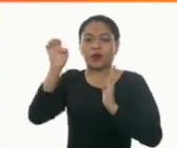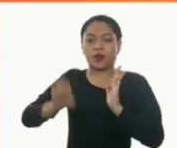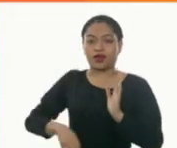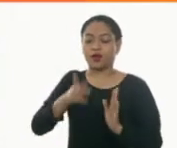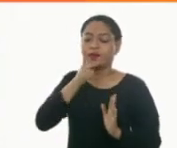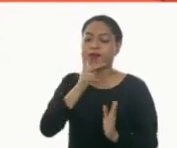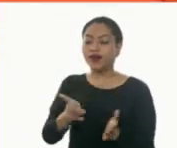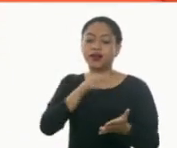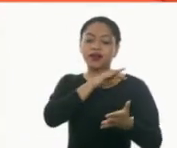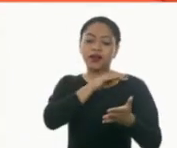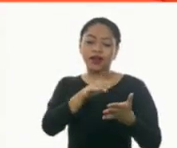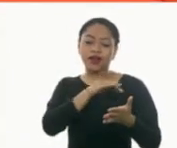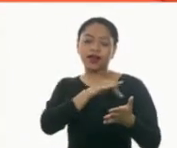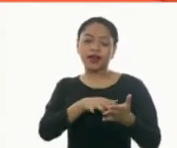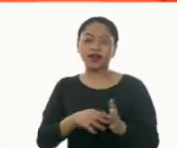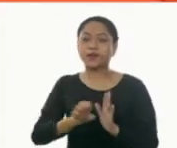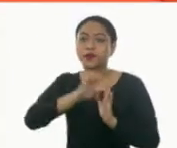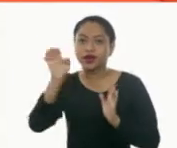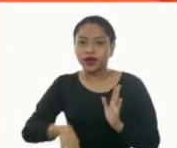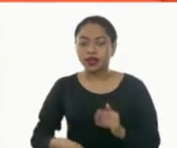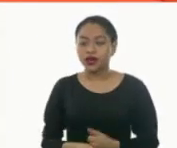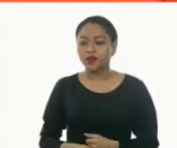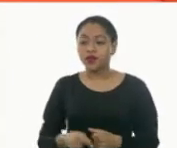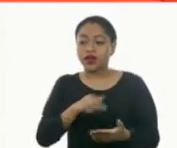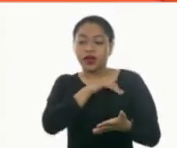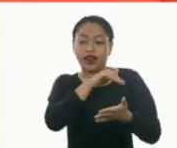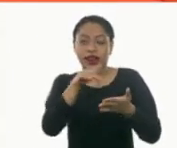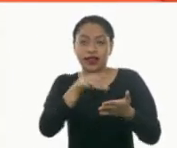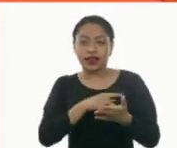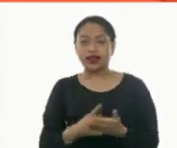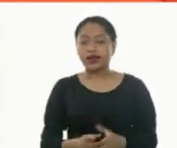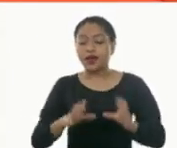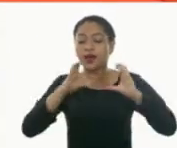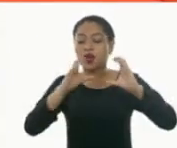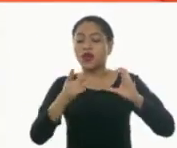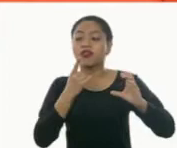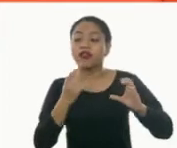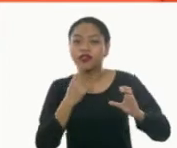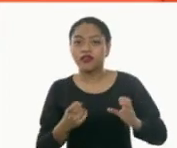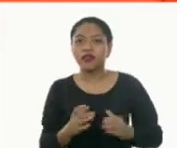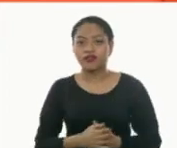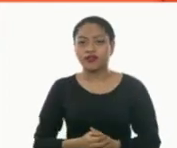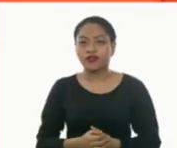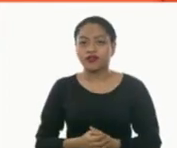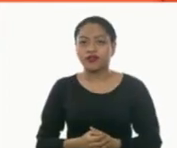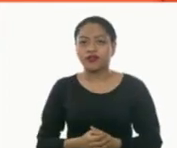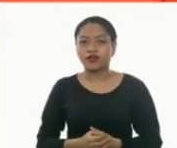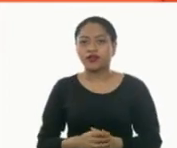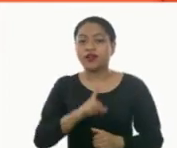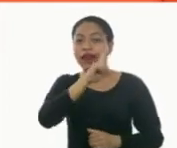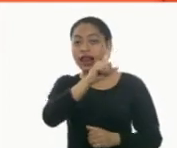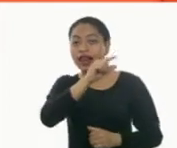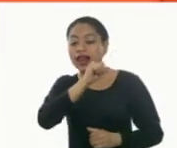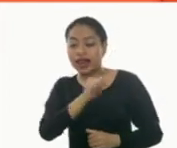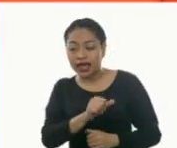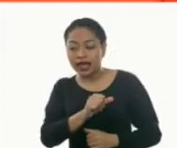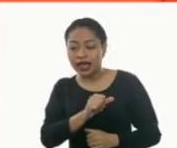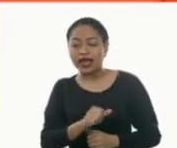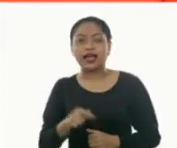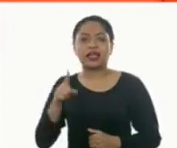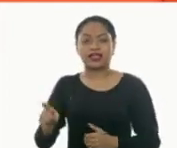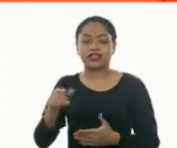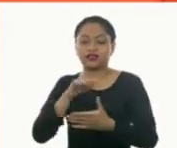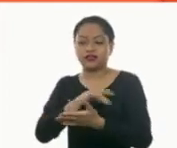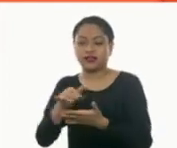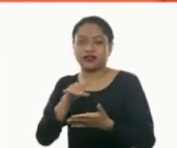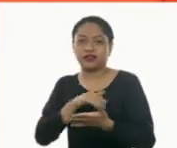dictas, vamos a escribir ahora la pelota roja. Y entonces los niños empiezan, ¿cómo? Ah, mira, la es la primera